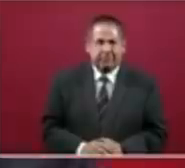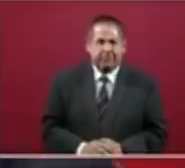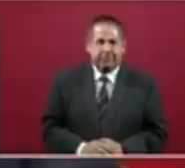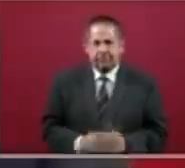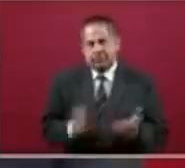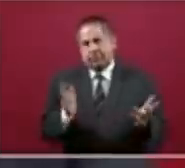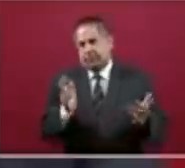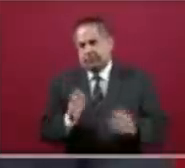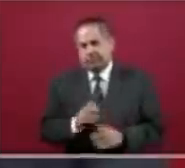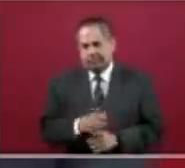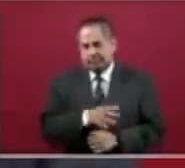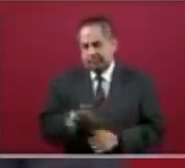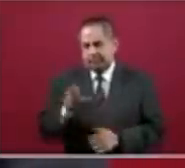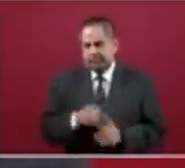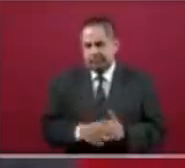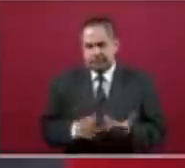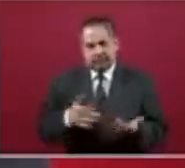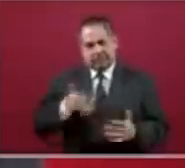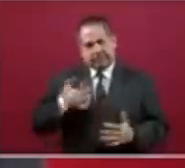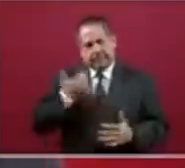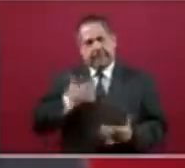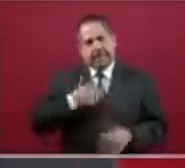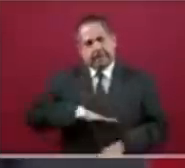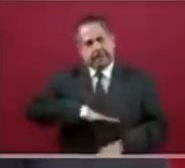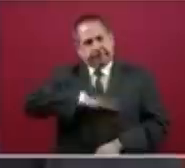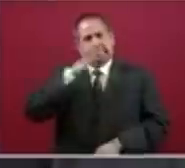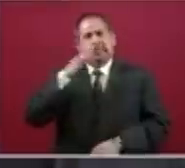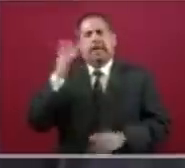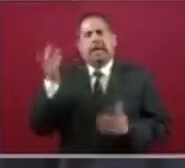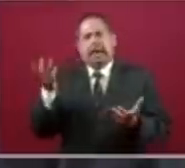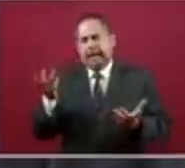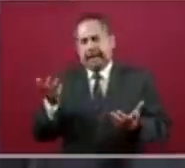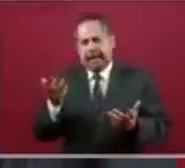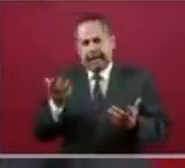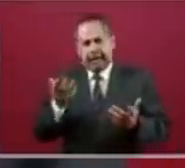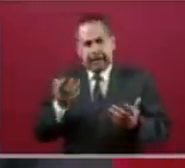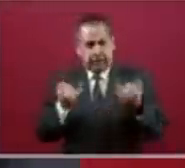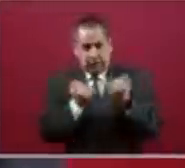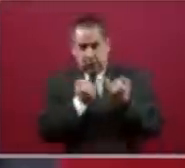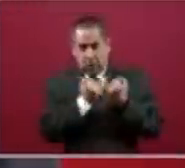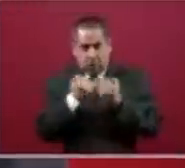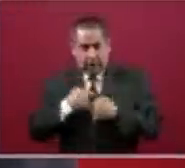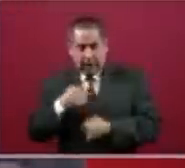Sí, calienta. O sea,